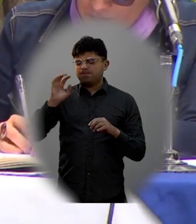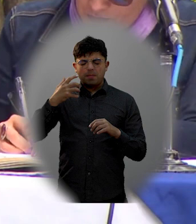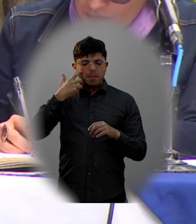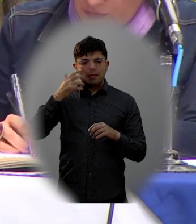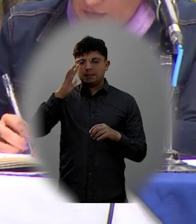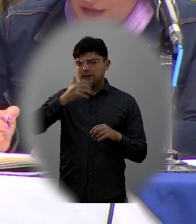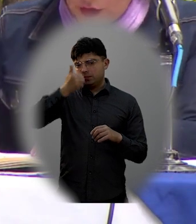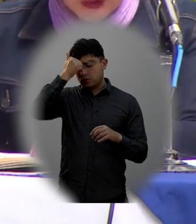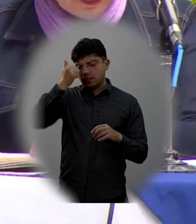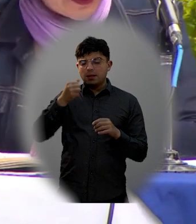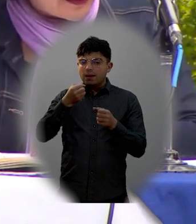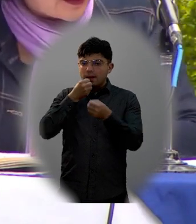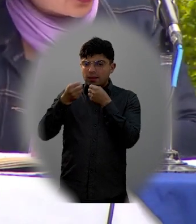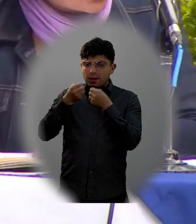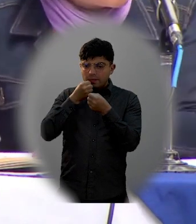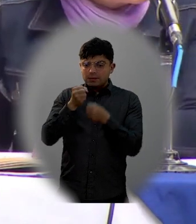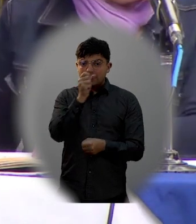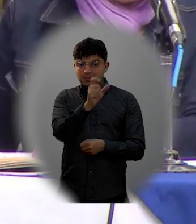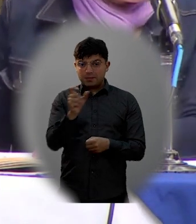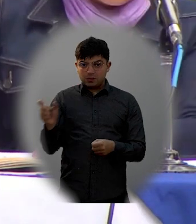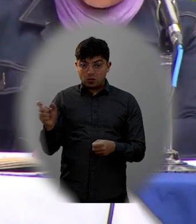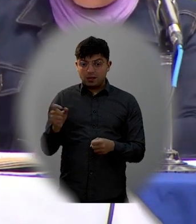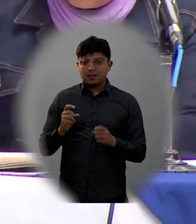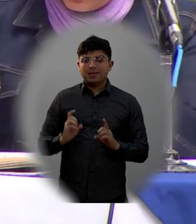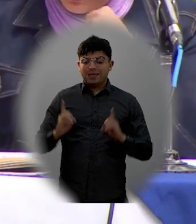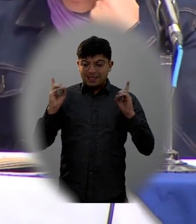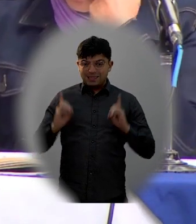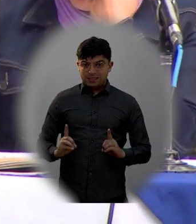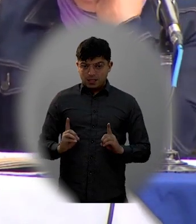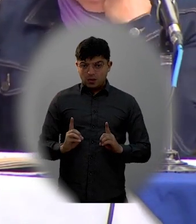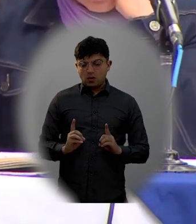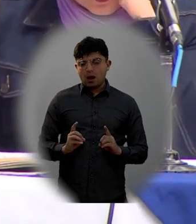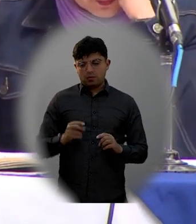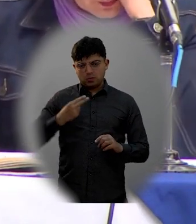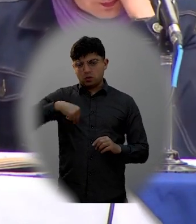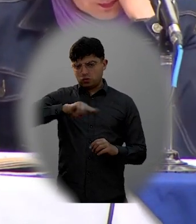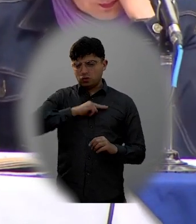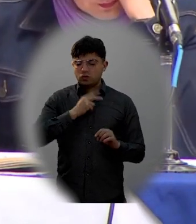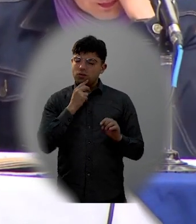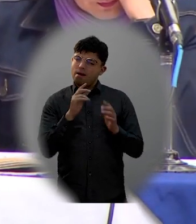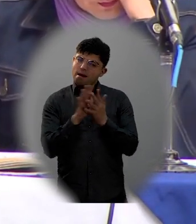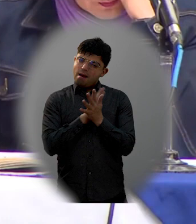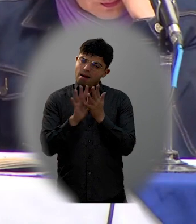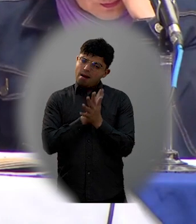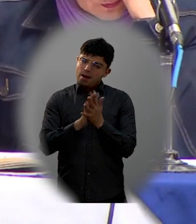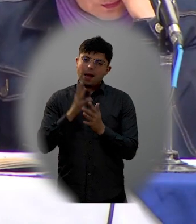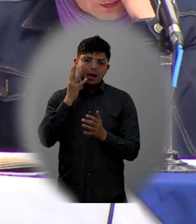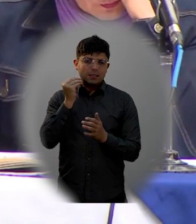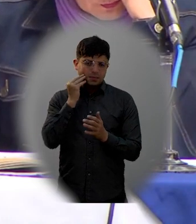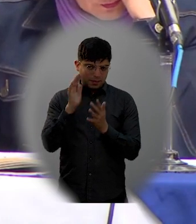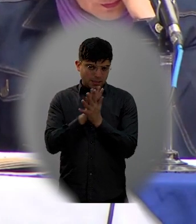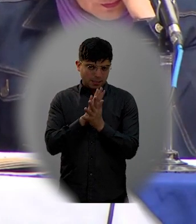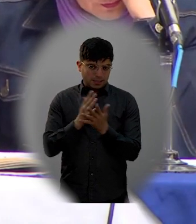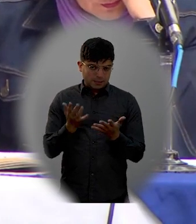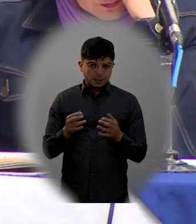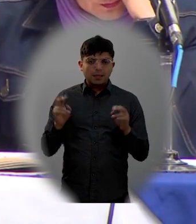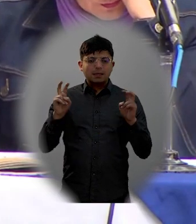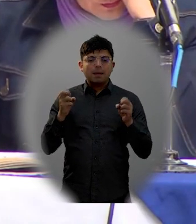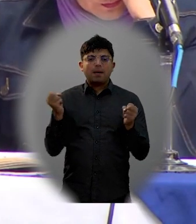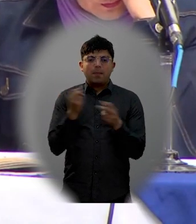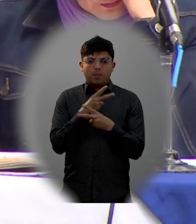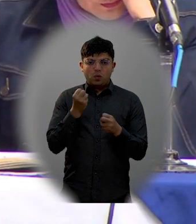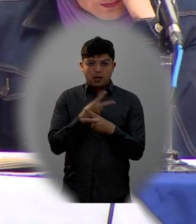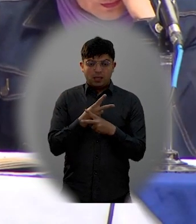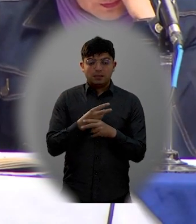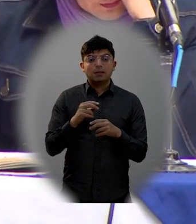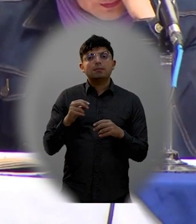las entrevistas con las personas que decidieron abrirse a nosotros y contarnos su experiencia de violencia, pero